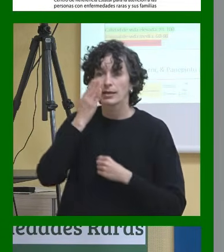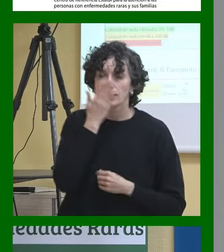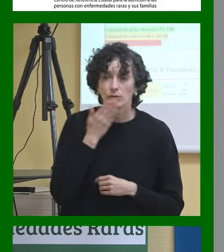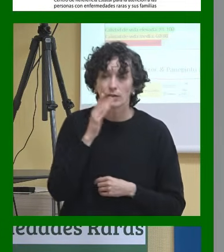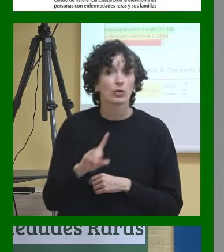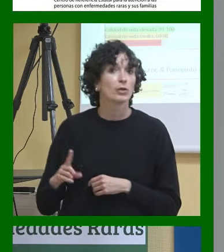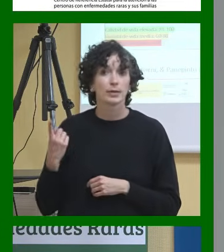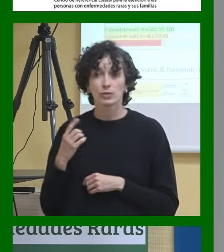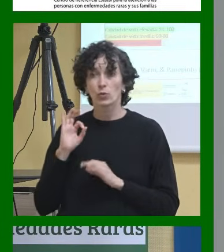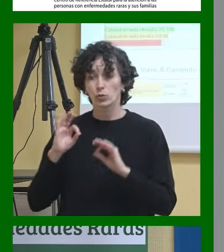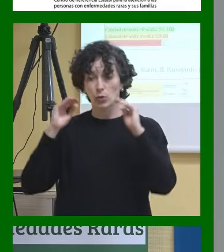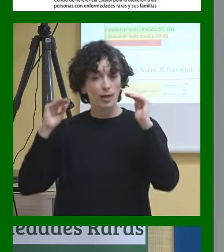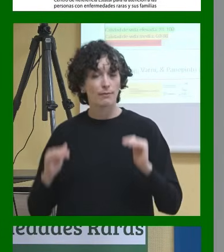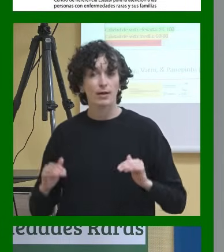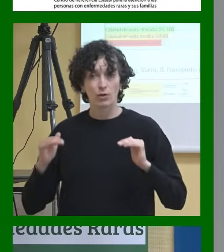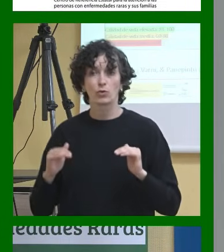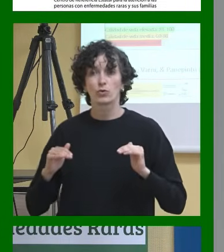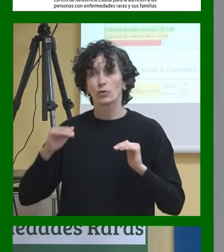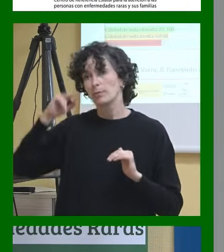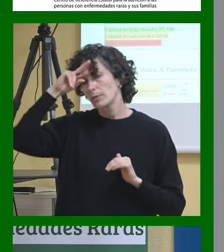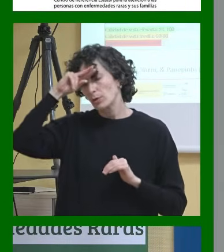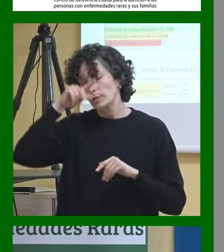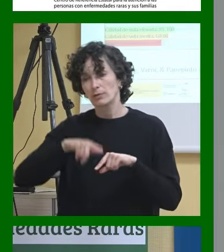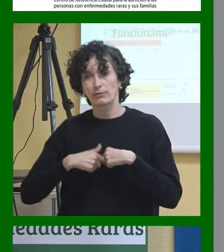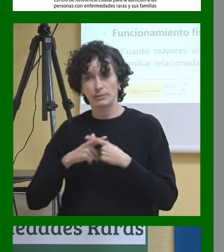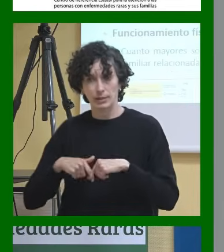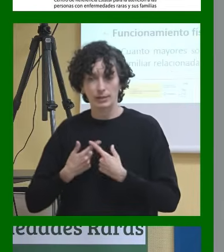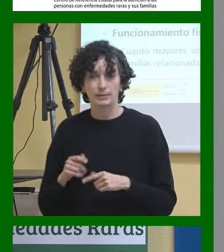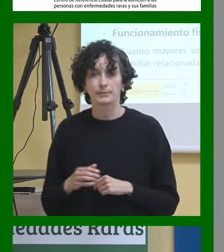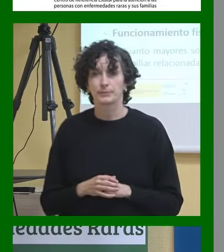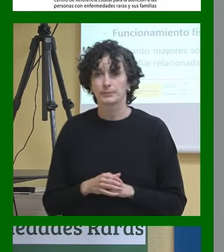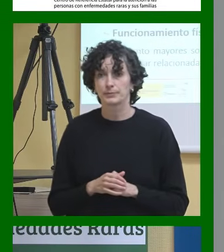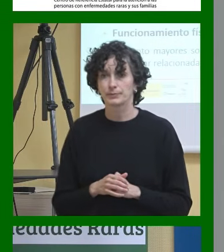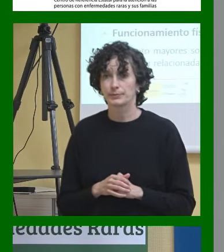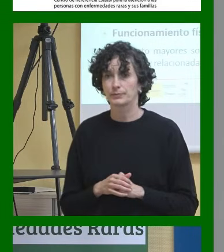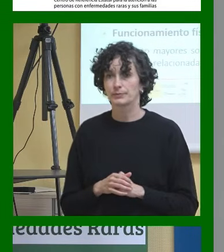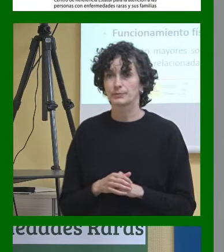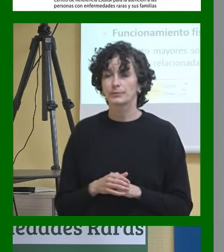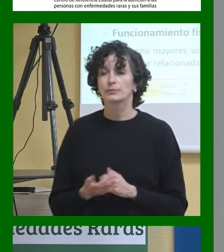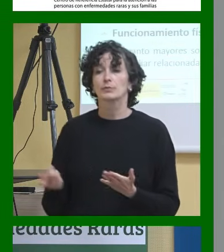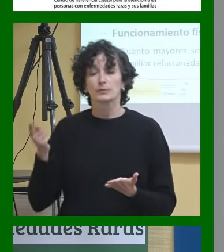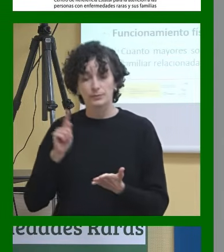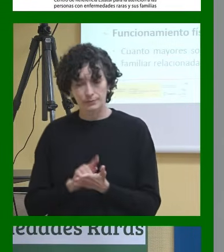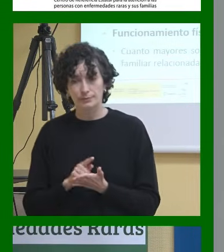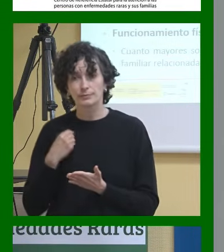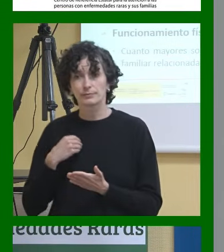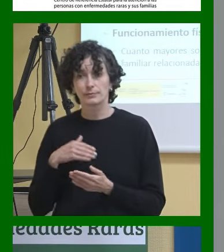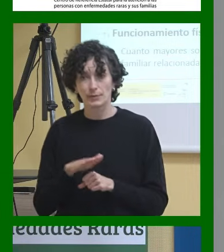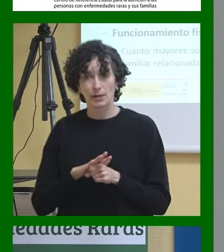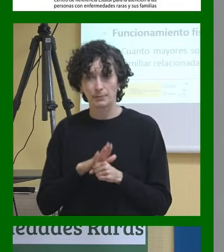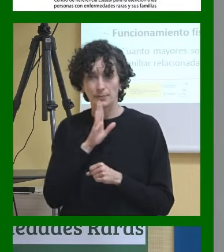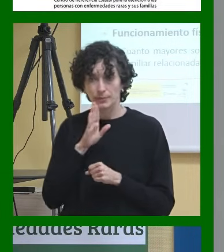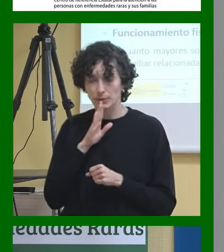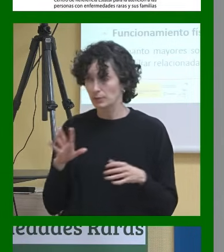todo, justo abajo de la tabla, las preocupaciones familiares. De nuevo, correlacionamos estas áreas para